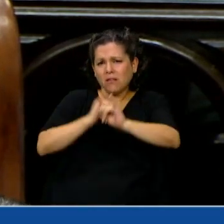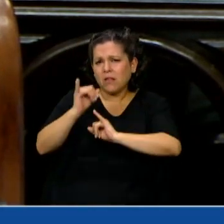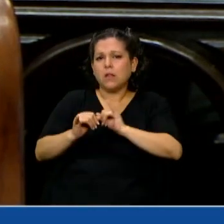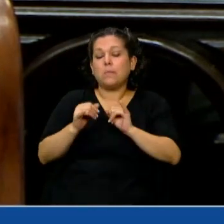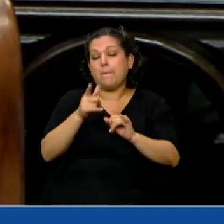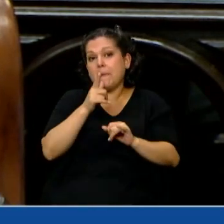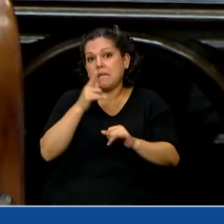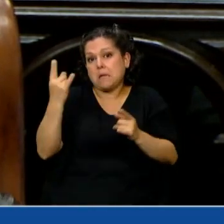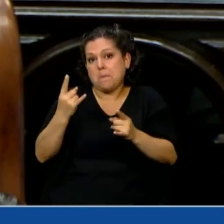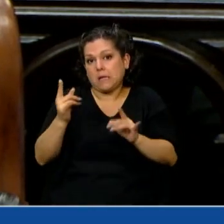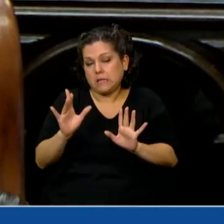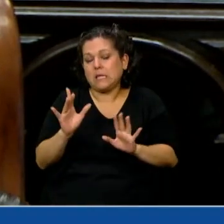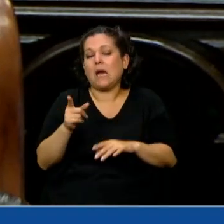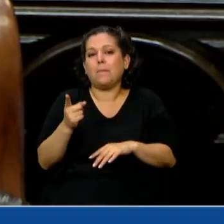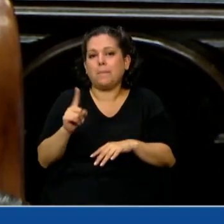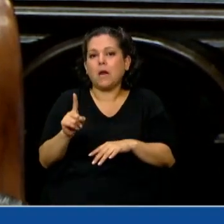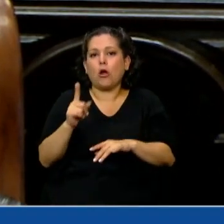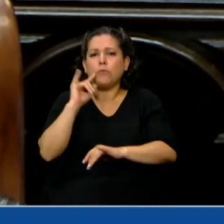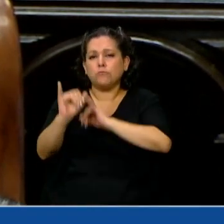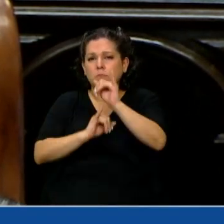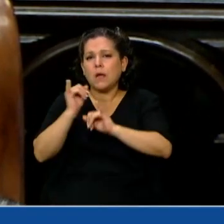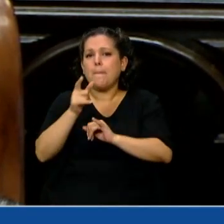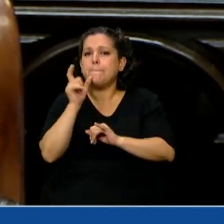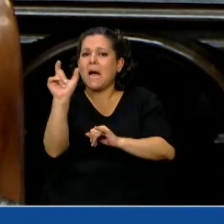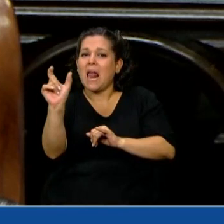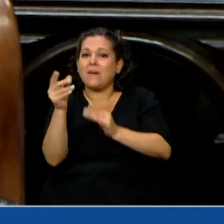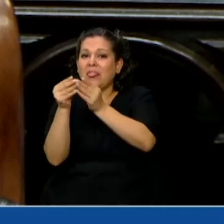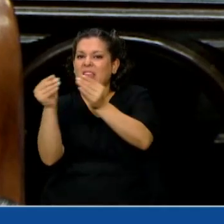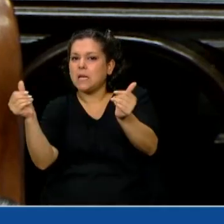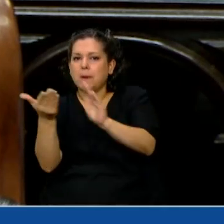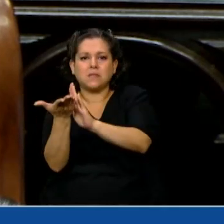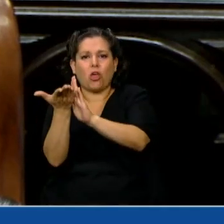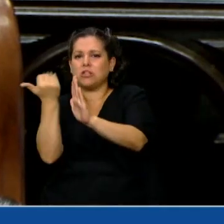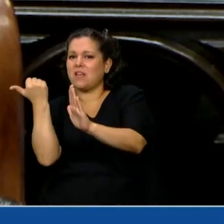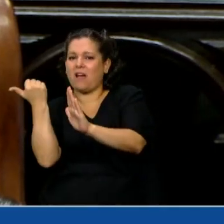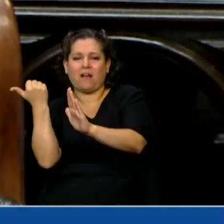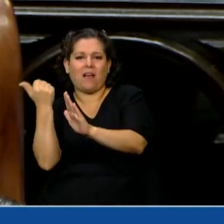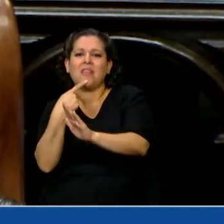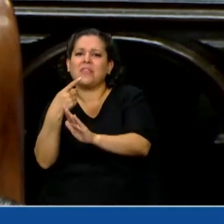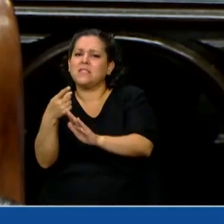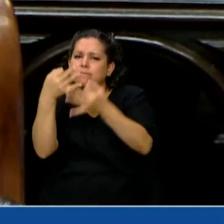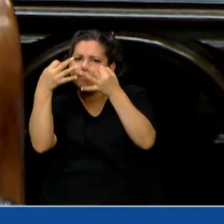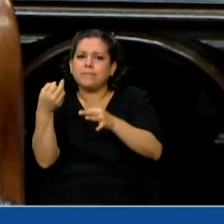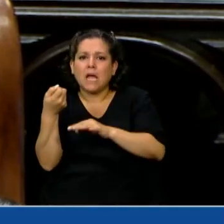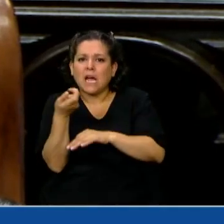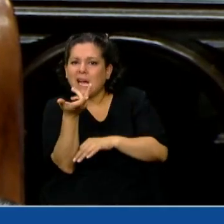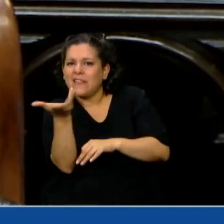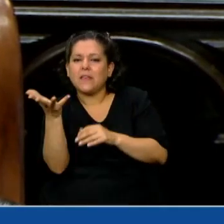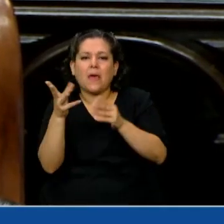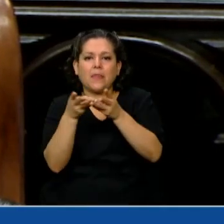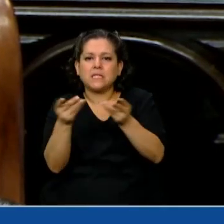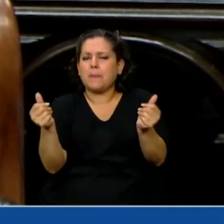aunque parezca mentira el término, desaparecidos. Trata de demostrar de que no son tantos, sino que son